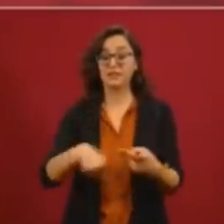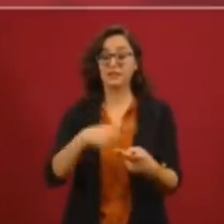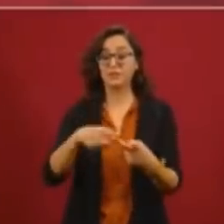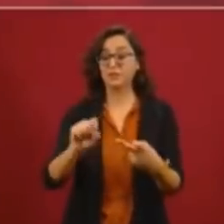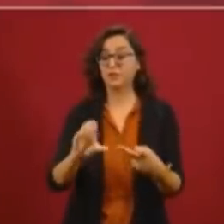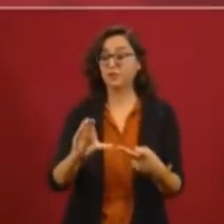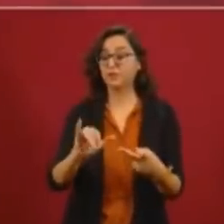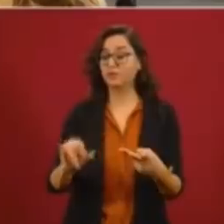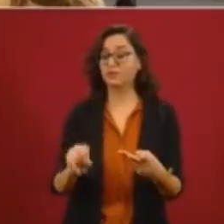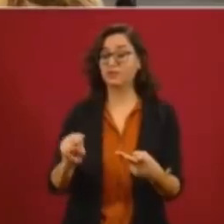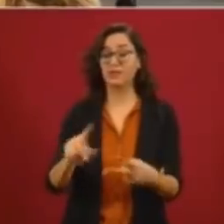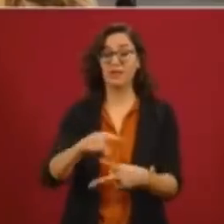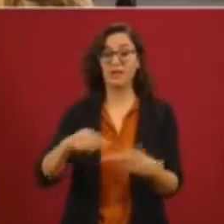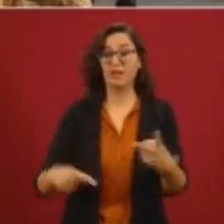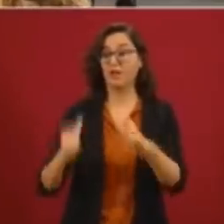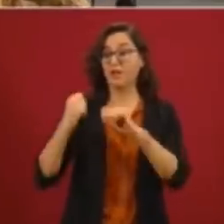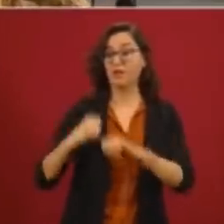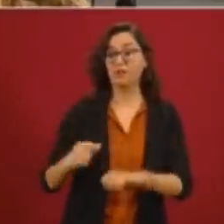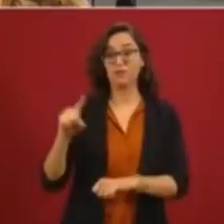Pero